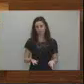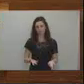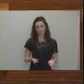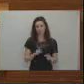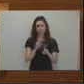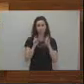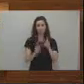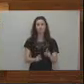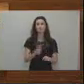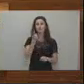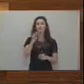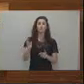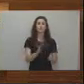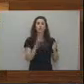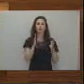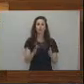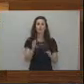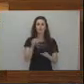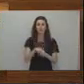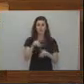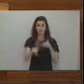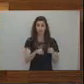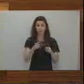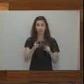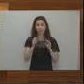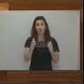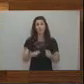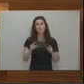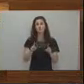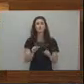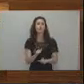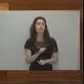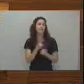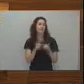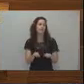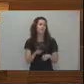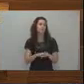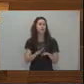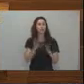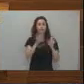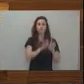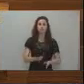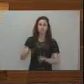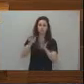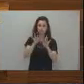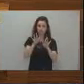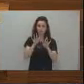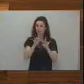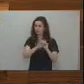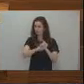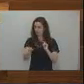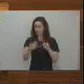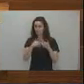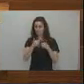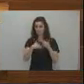un procedimiento como es una votación hay que tomarse en serio. Esto no es ninguna ceremonia de la impotencia ni de la demagogia, no, es el mecanismo